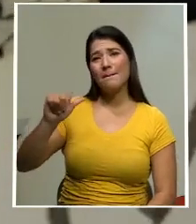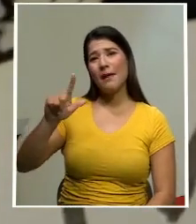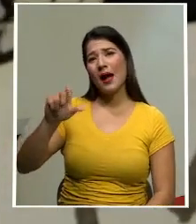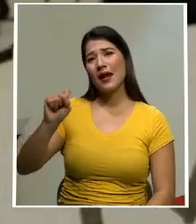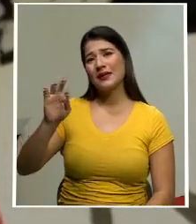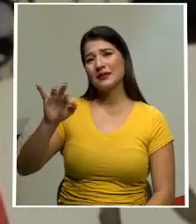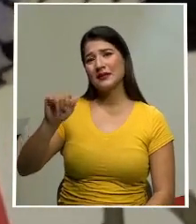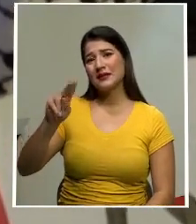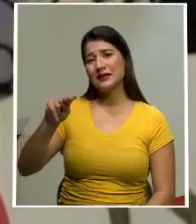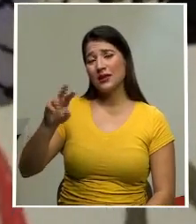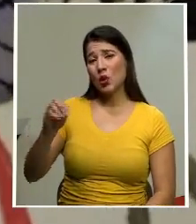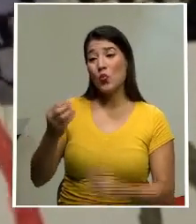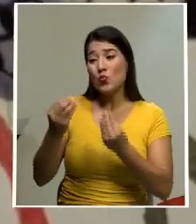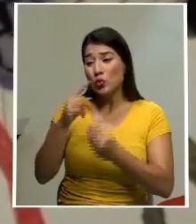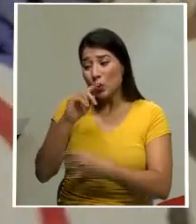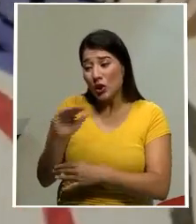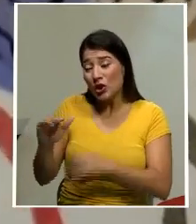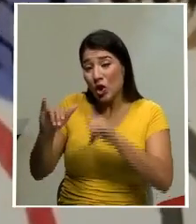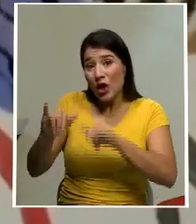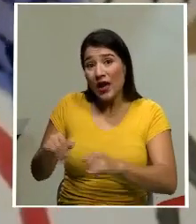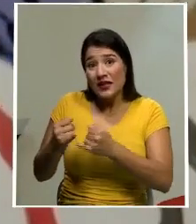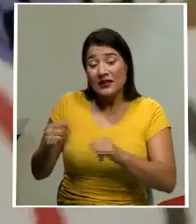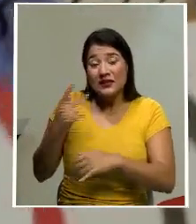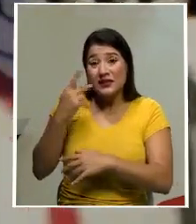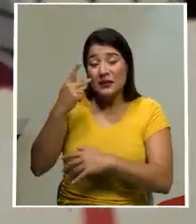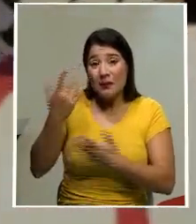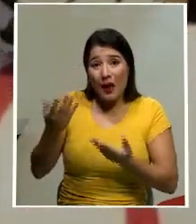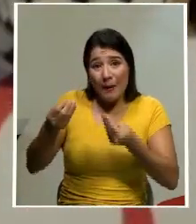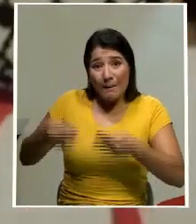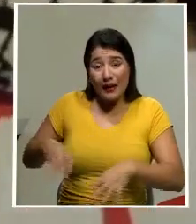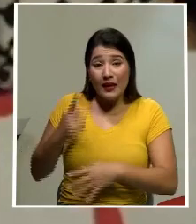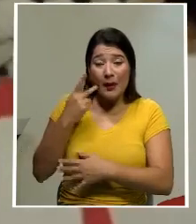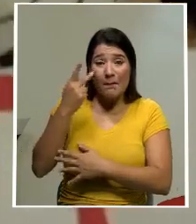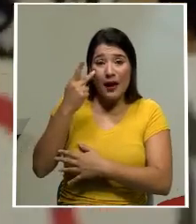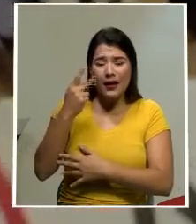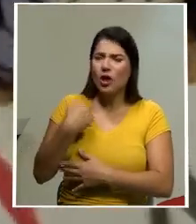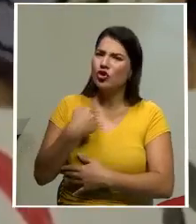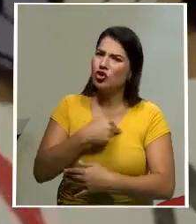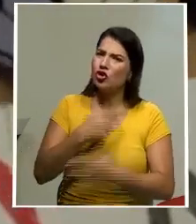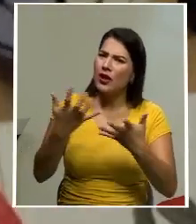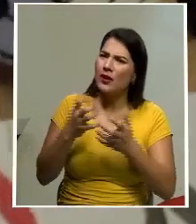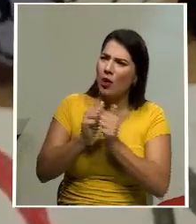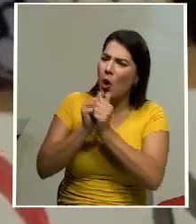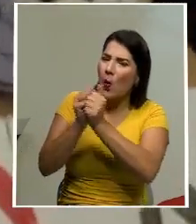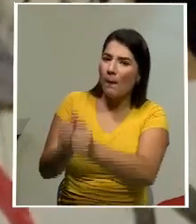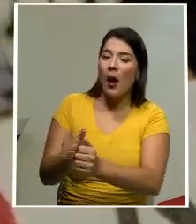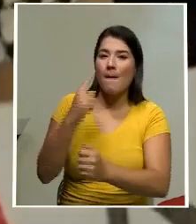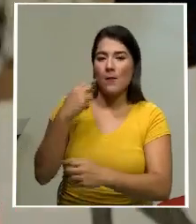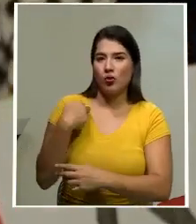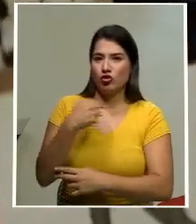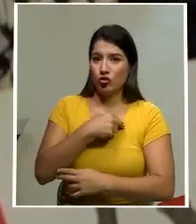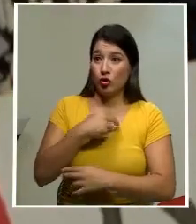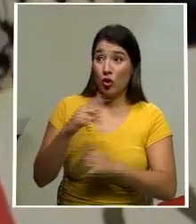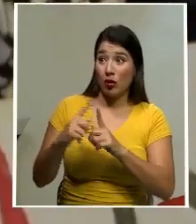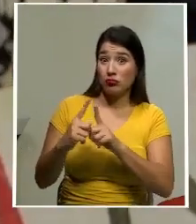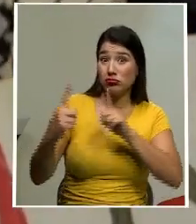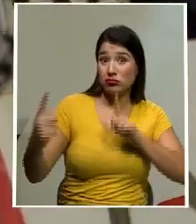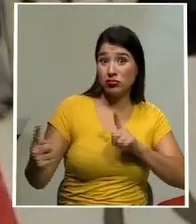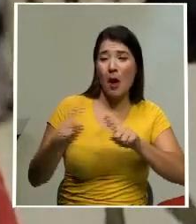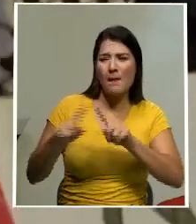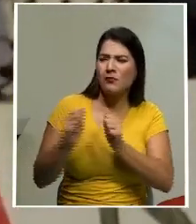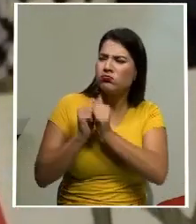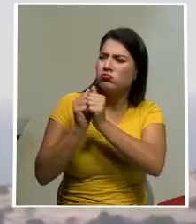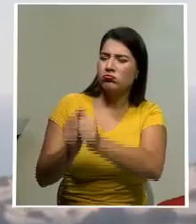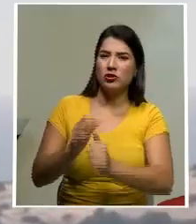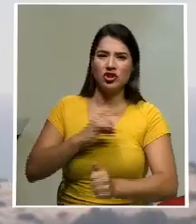huérfanos, y queremos que dentro de todo se sientan que están acompañados por nosotros, a lo lejos, pero están acompañados por